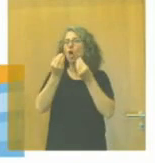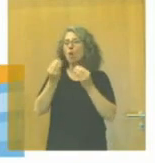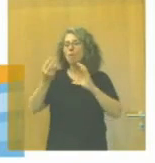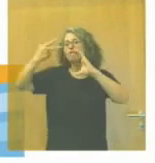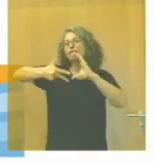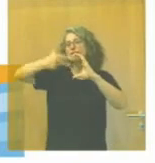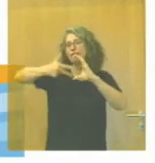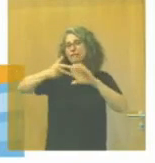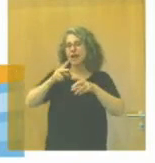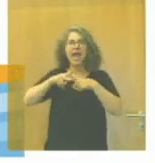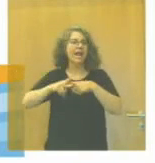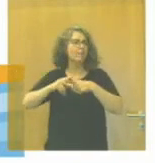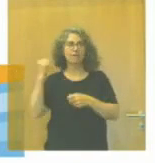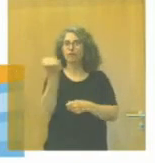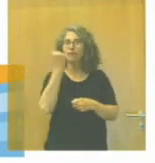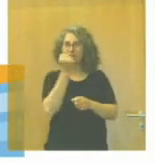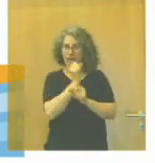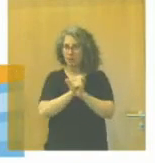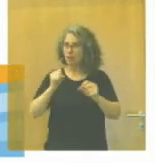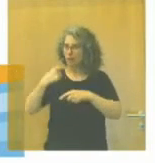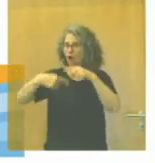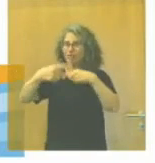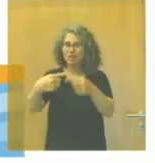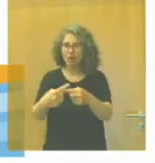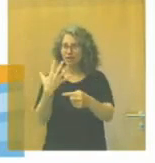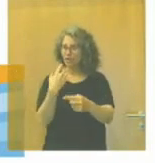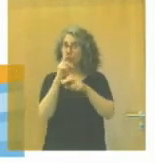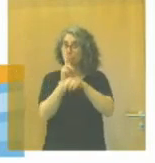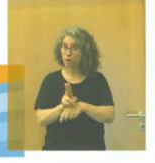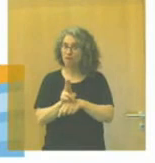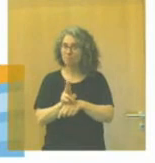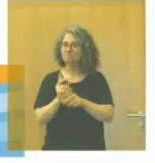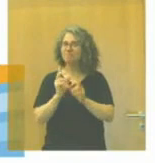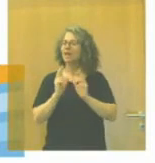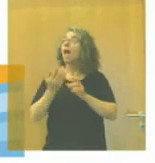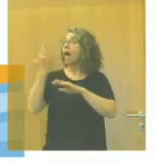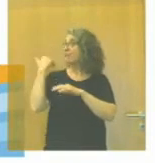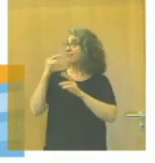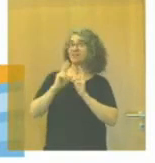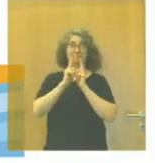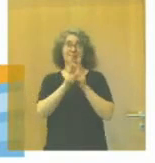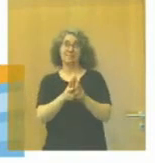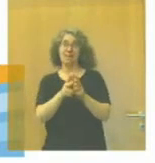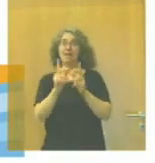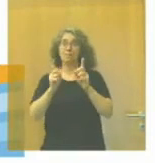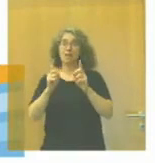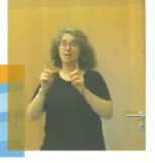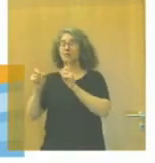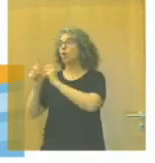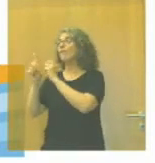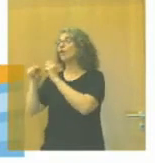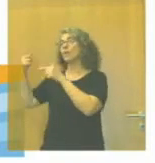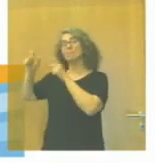Como una herramienta fundamental. También hace un ratito atrás, hablando en la sala de espera, hablábamos de la falta de